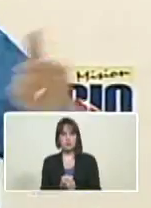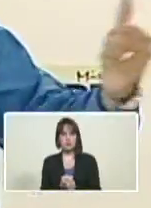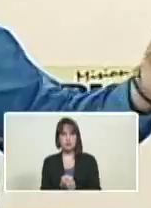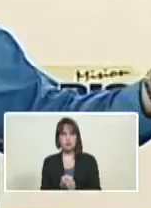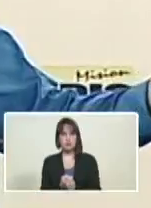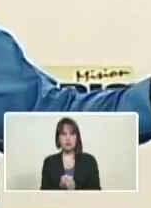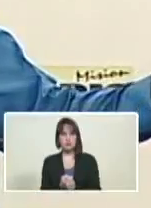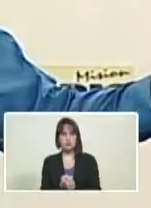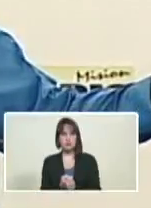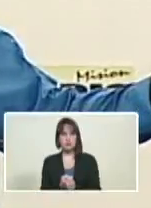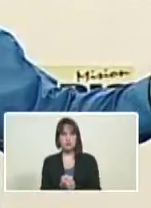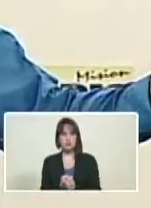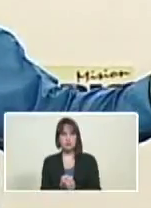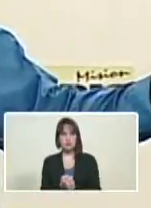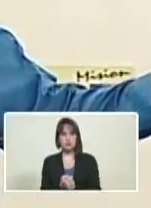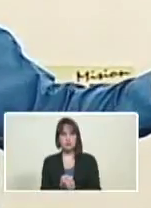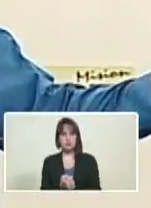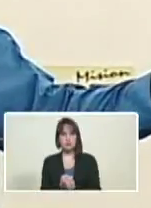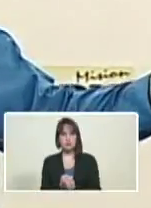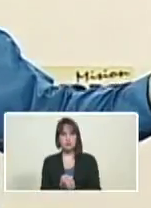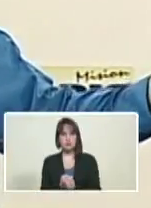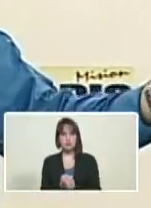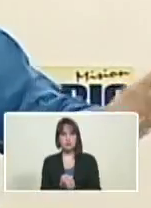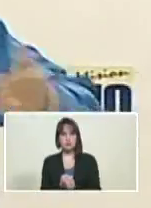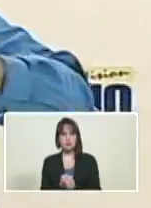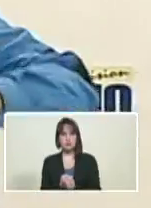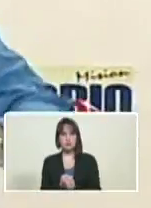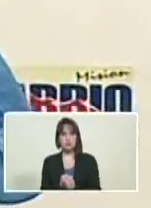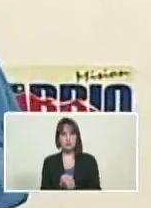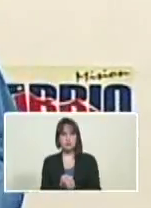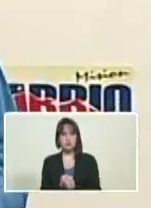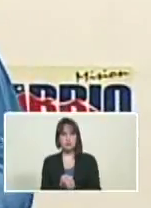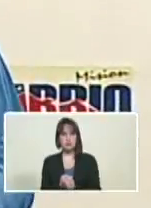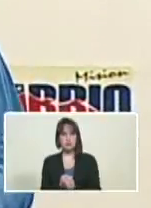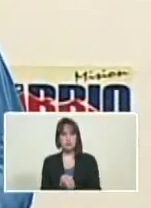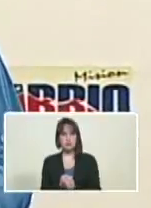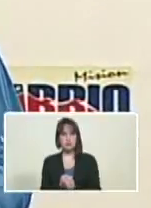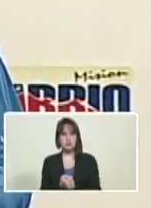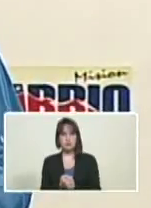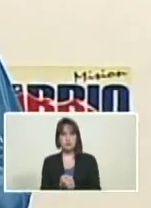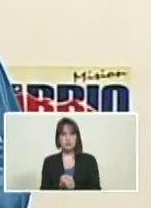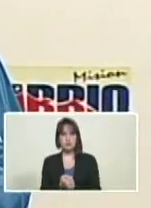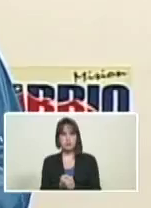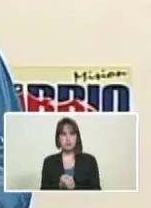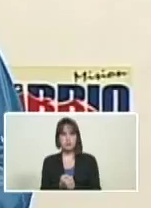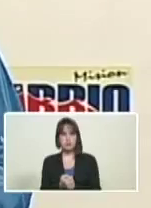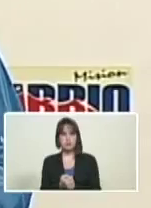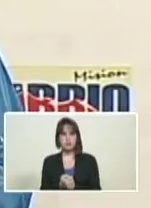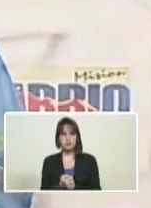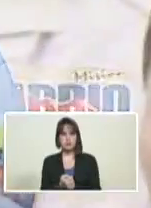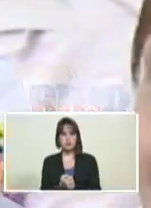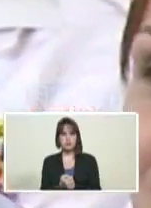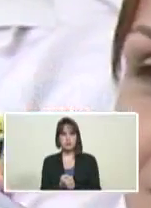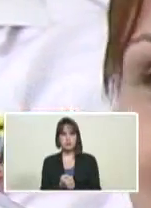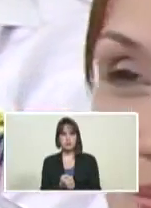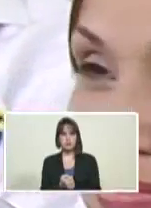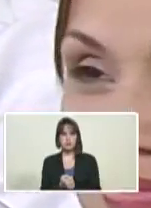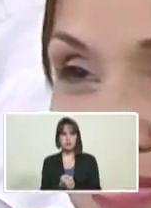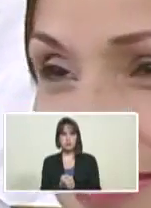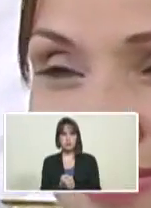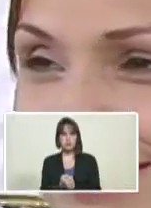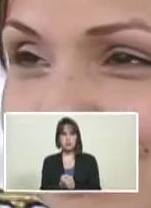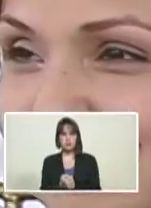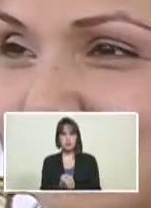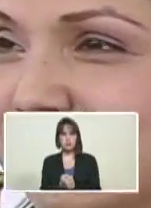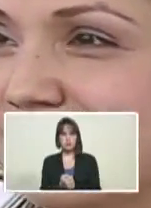algún presidente de la derecha, presidente colombiano, convocando a los médicos y hablando con los médicos para un plan de salud pública? No